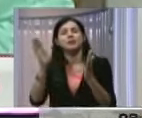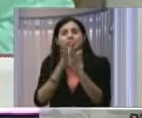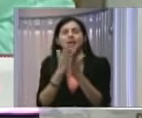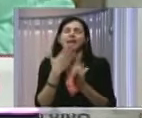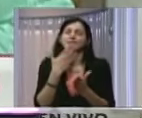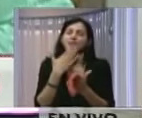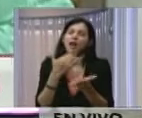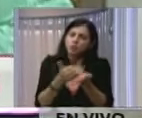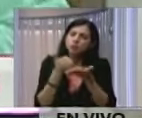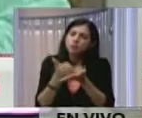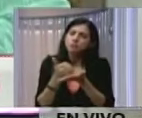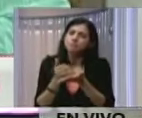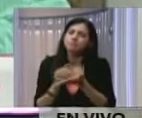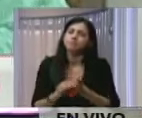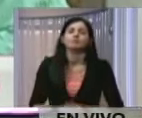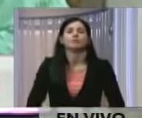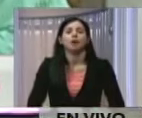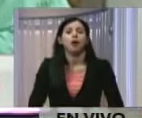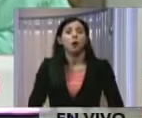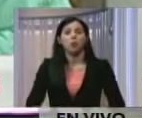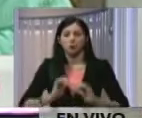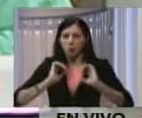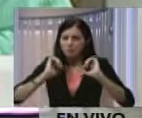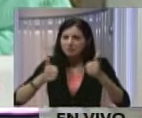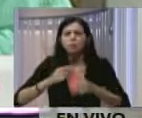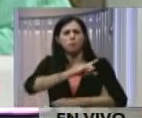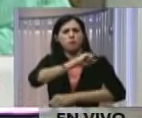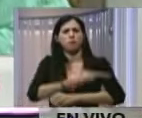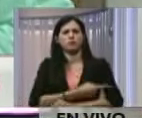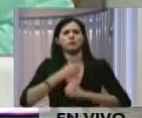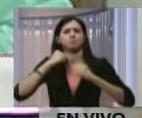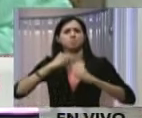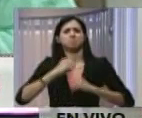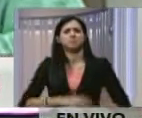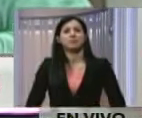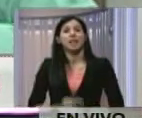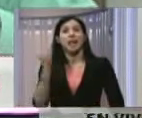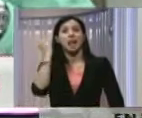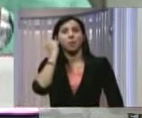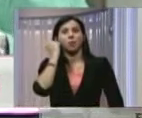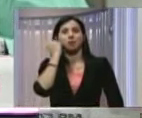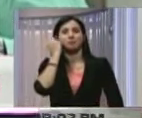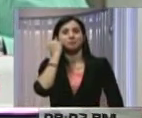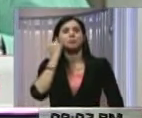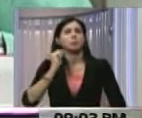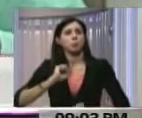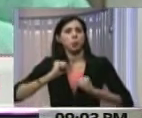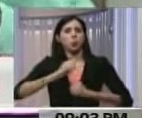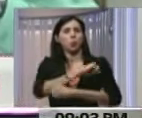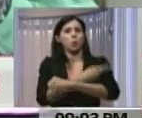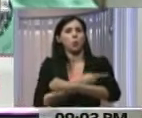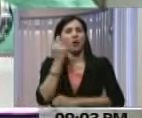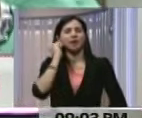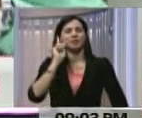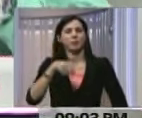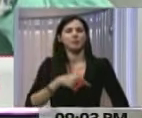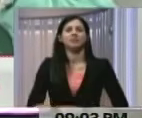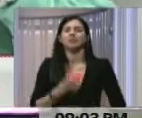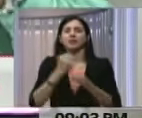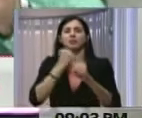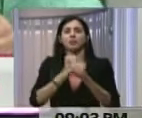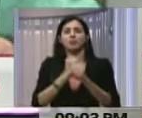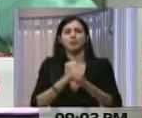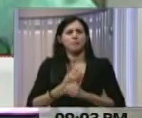Y bueno, venimos repotenciados y las mujeres vienen repotenciadas a trabajar con